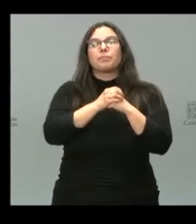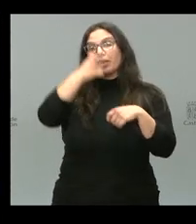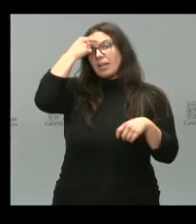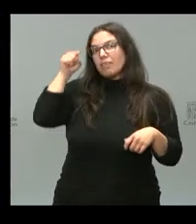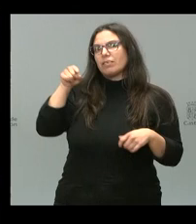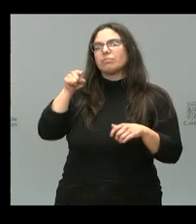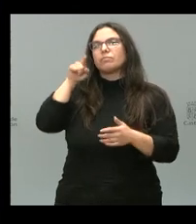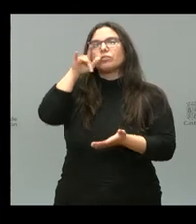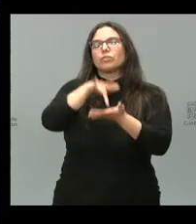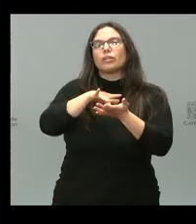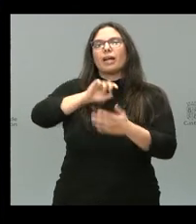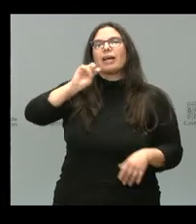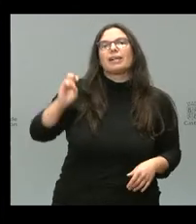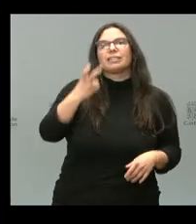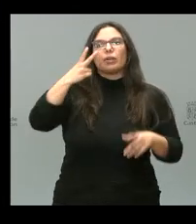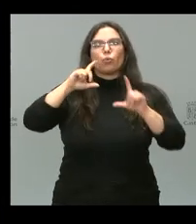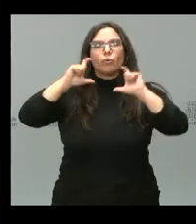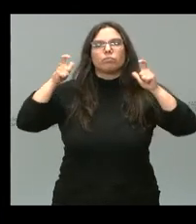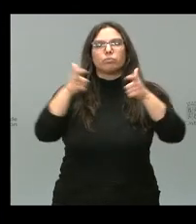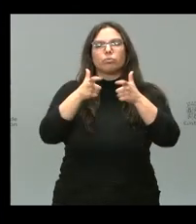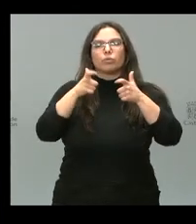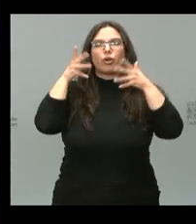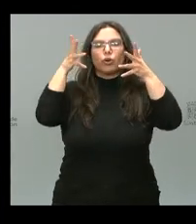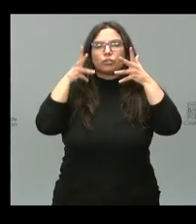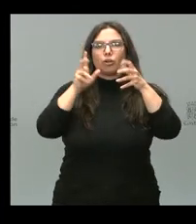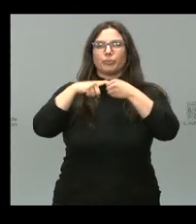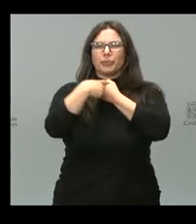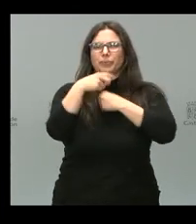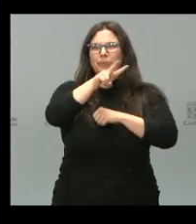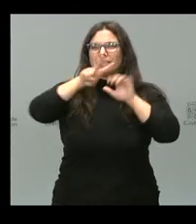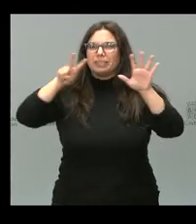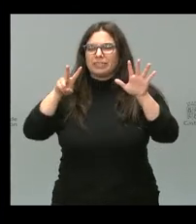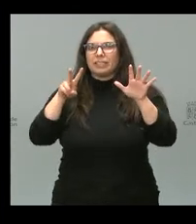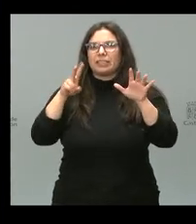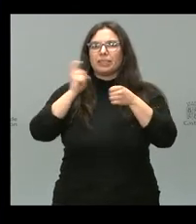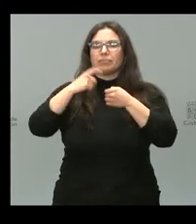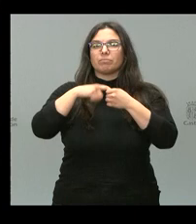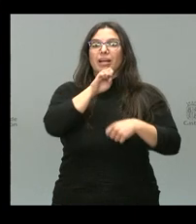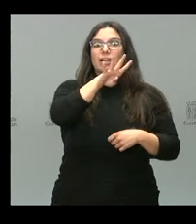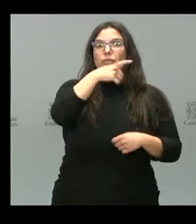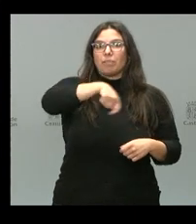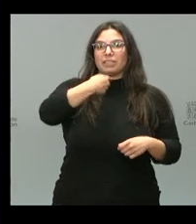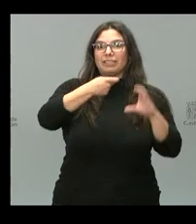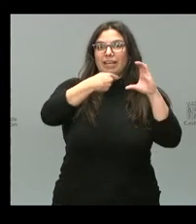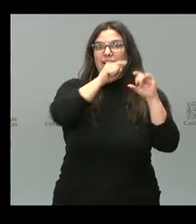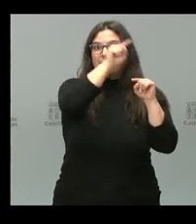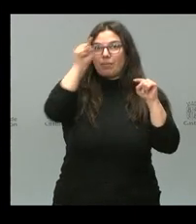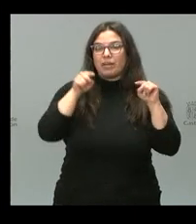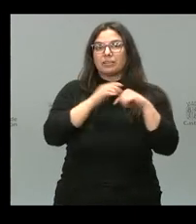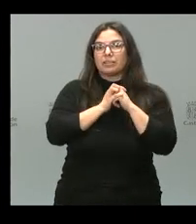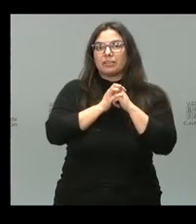pleno del consejo que conformamos 27 miembros los 14 presidentes de cámaras nueve